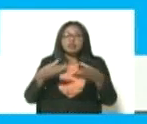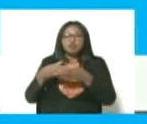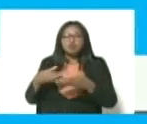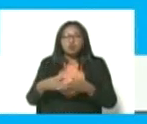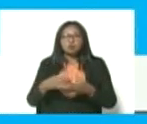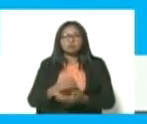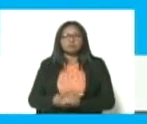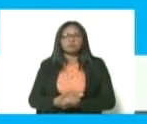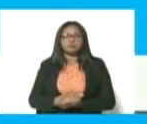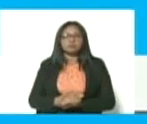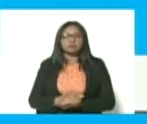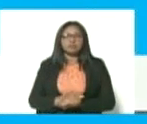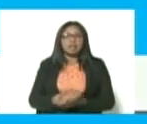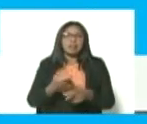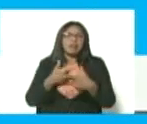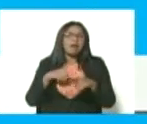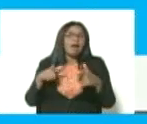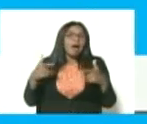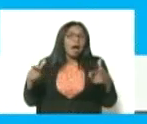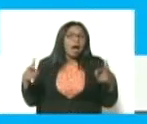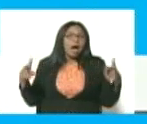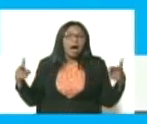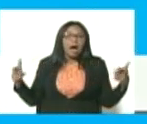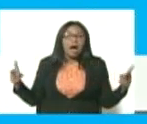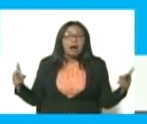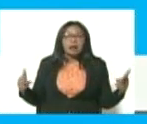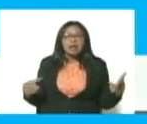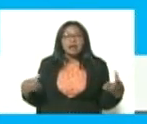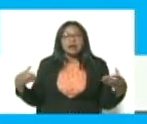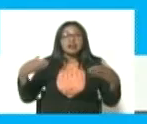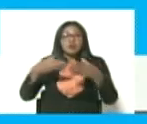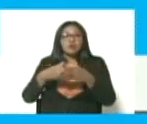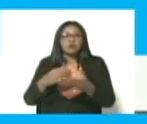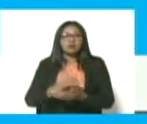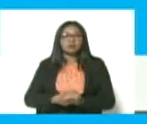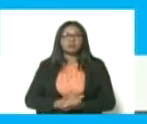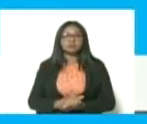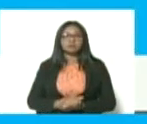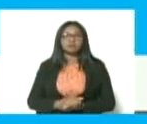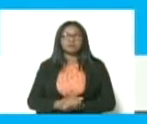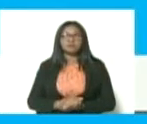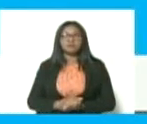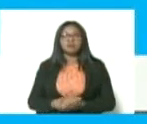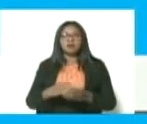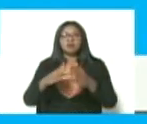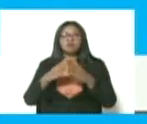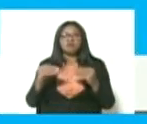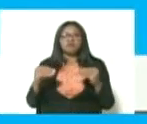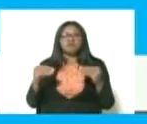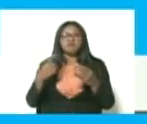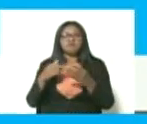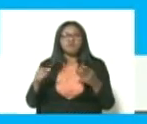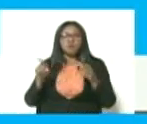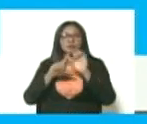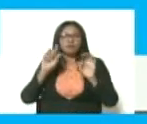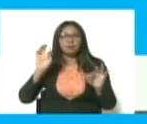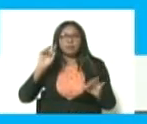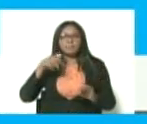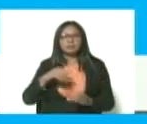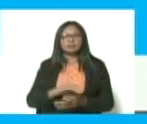en largas y dedicadas reuniones. Todos los sectores empresariales,